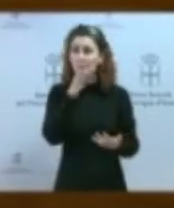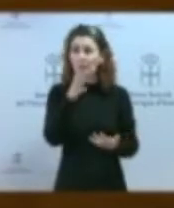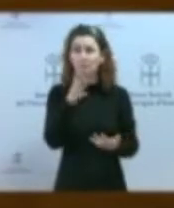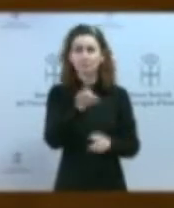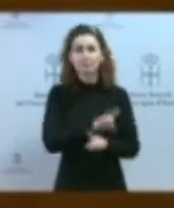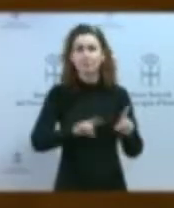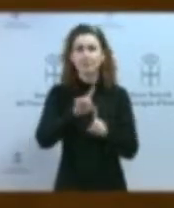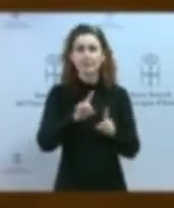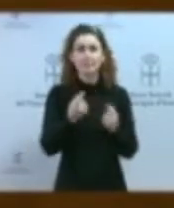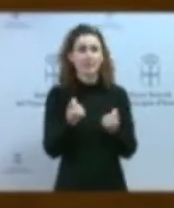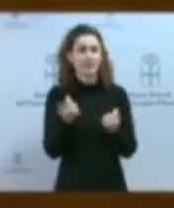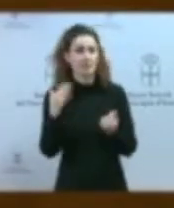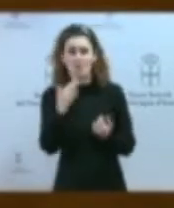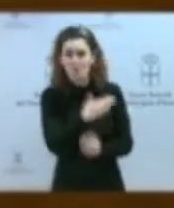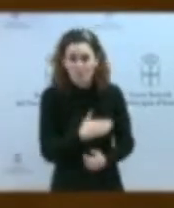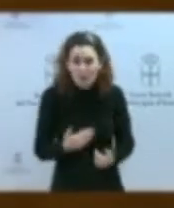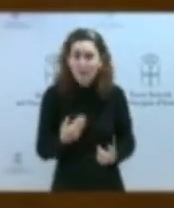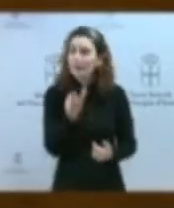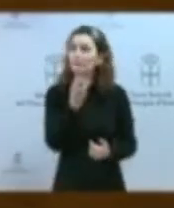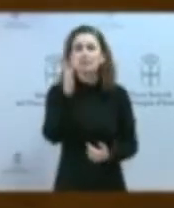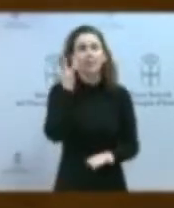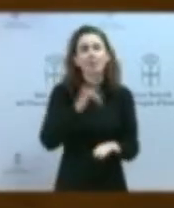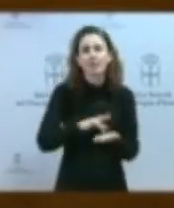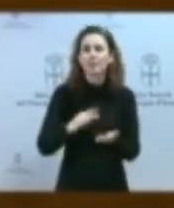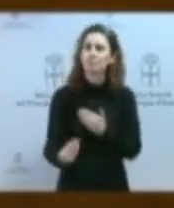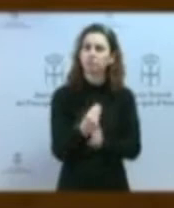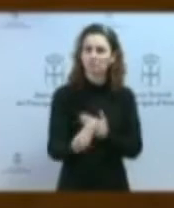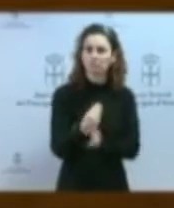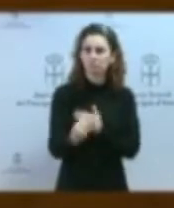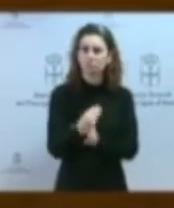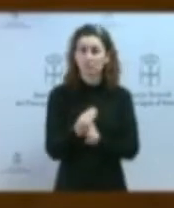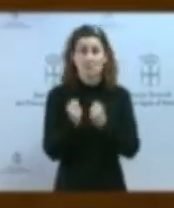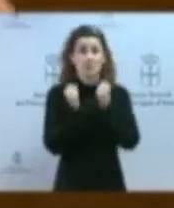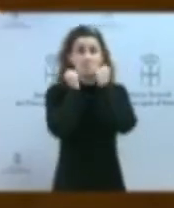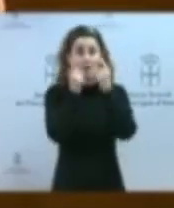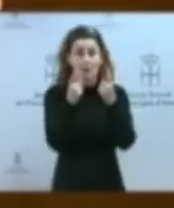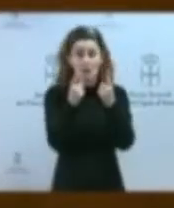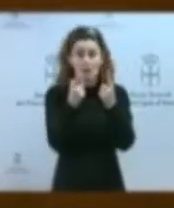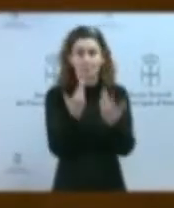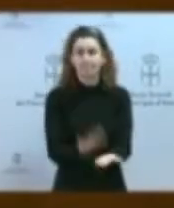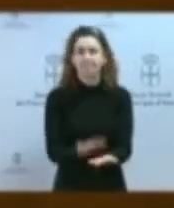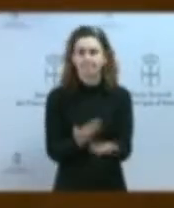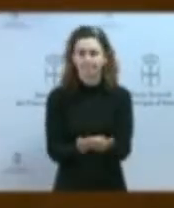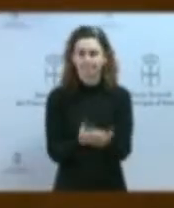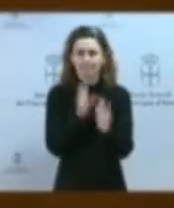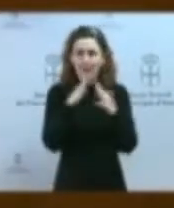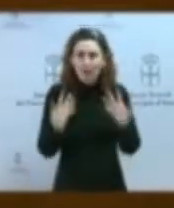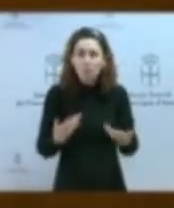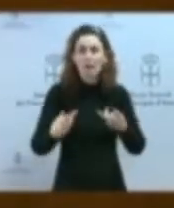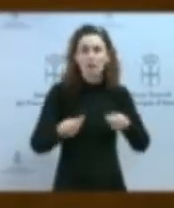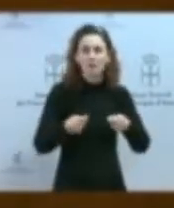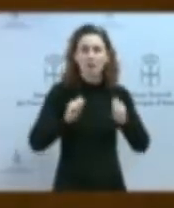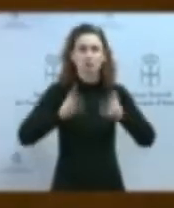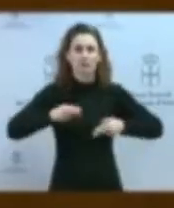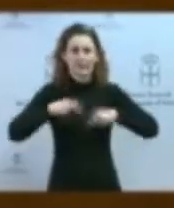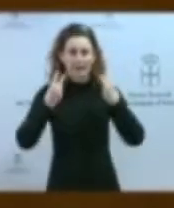eso es un problema que lo hemos descubierto o se ha puesto sobre la mesa para comercio y hostelería, pero que es el problema que tenemos para el